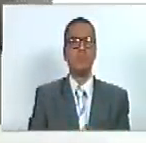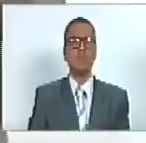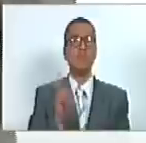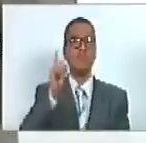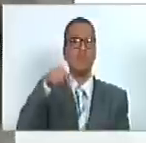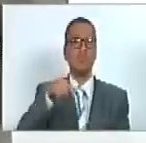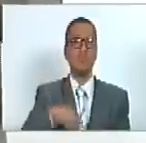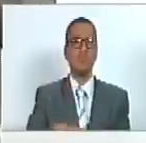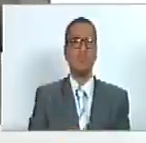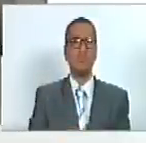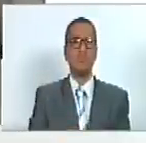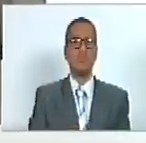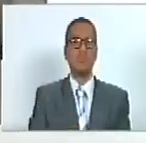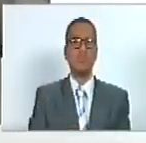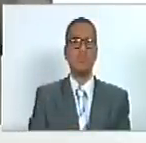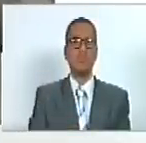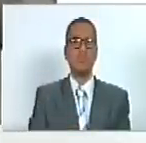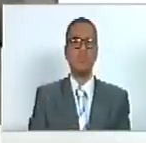Además,